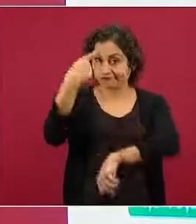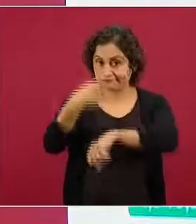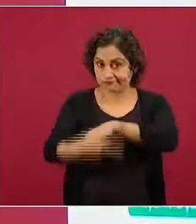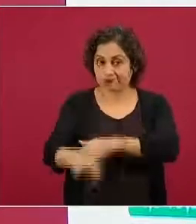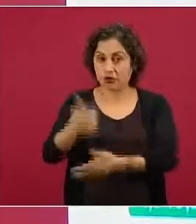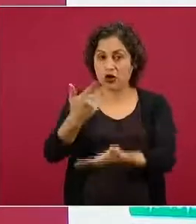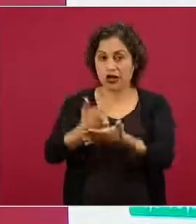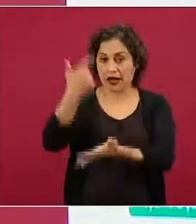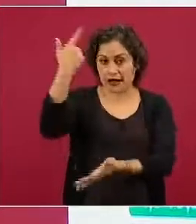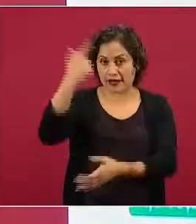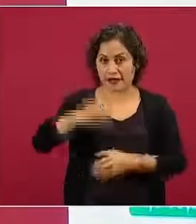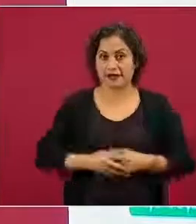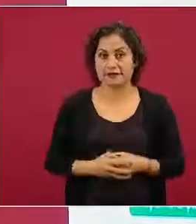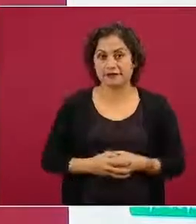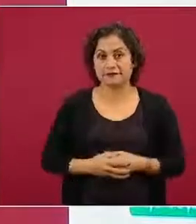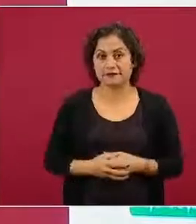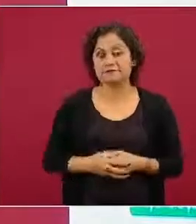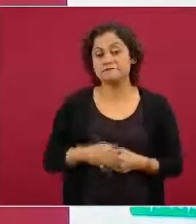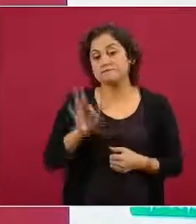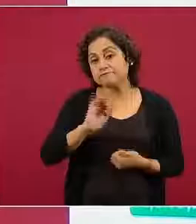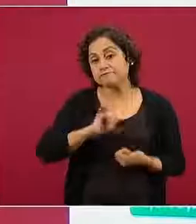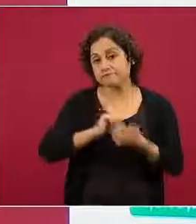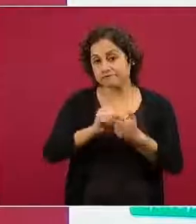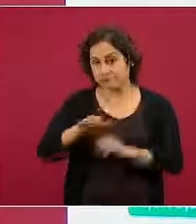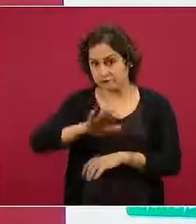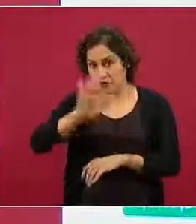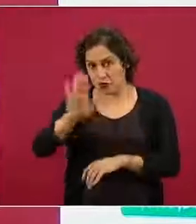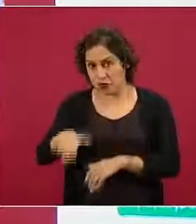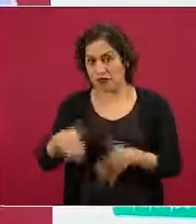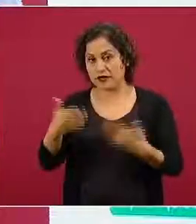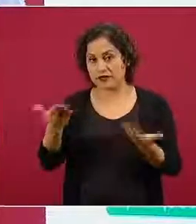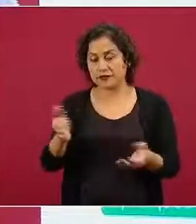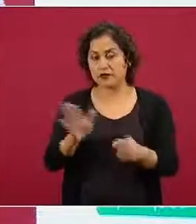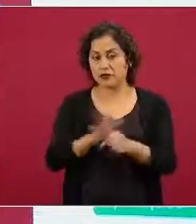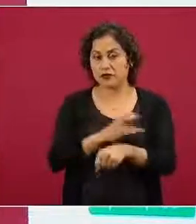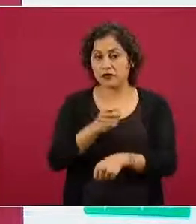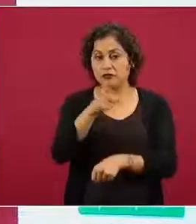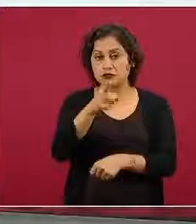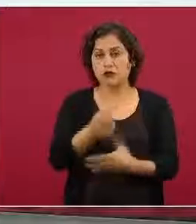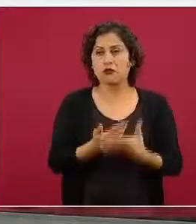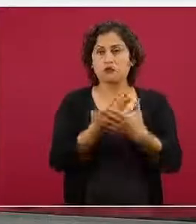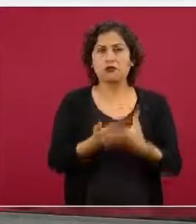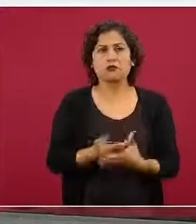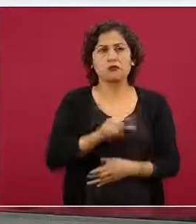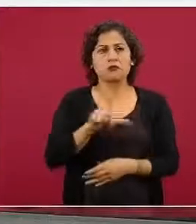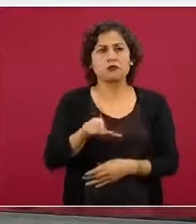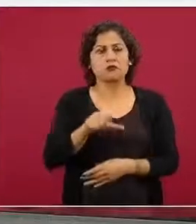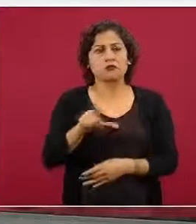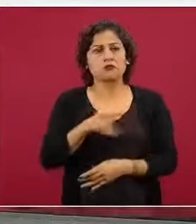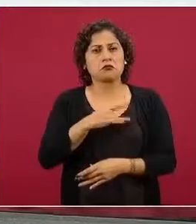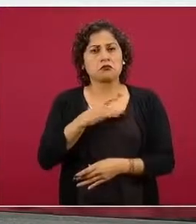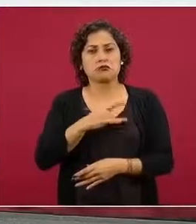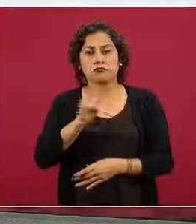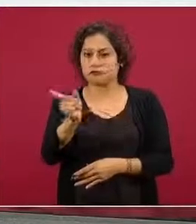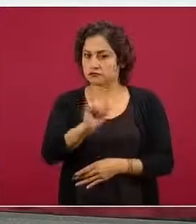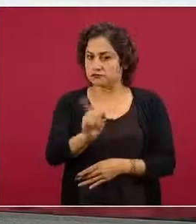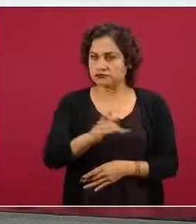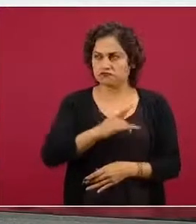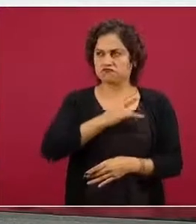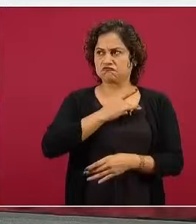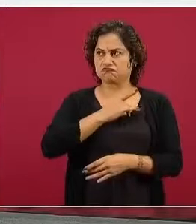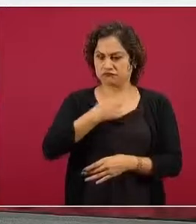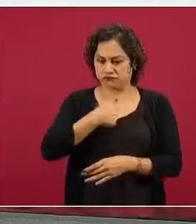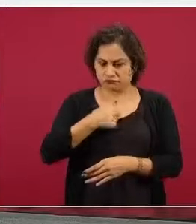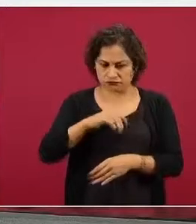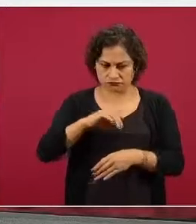riesgo de complicaciones y muerte por el virus SARS-CoV-2. No retrasen su atención médica.